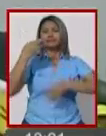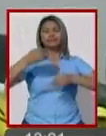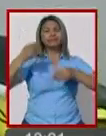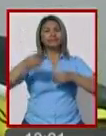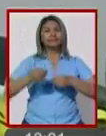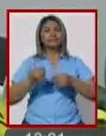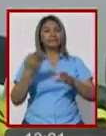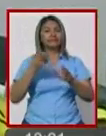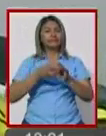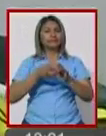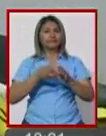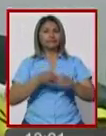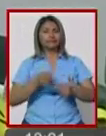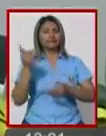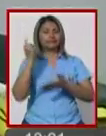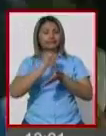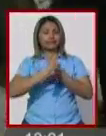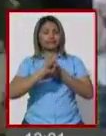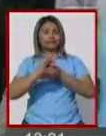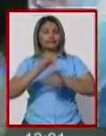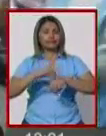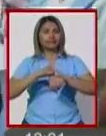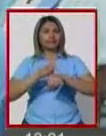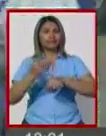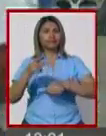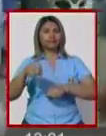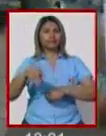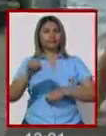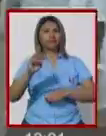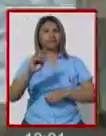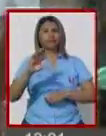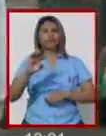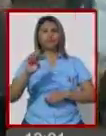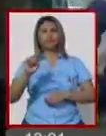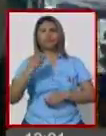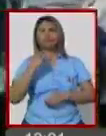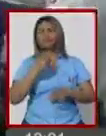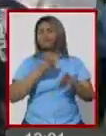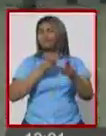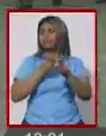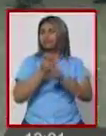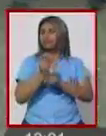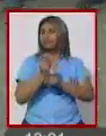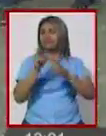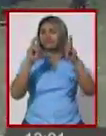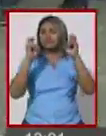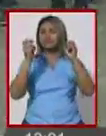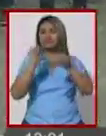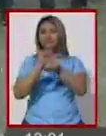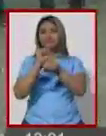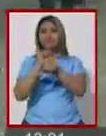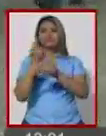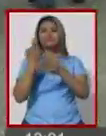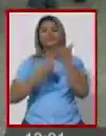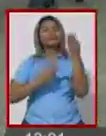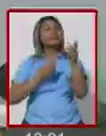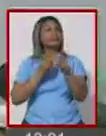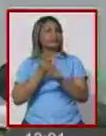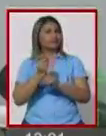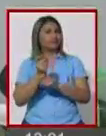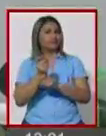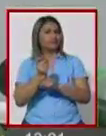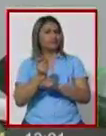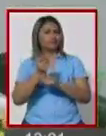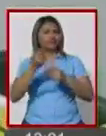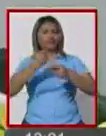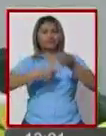donde meten al alcalde, al ex secretario de esa época, el señor Porcel, porque dice que estamos vulnerando el tema de trabajo. ¿Qué vulneración?